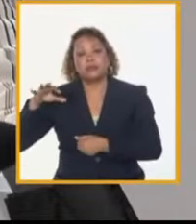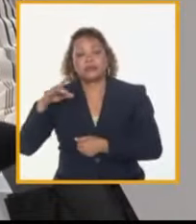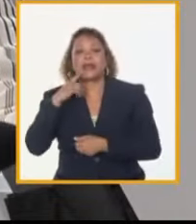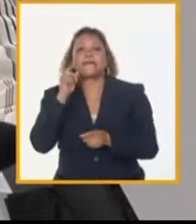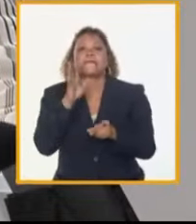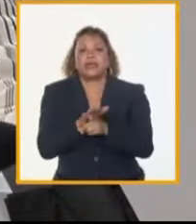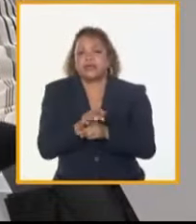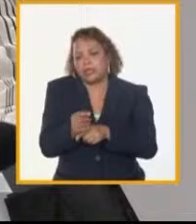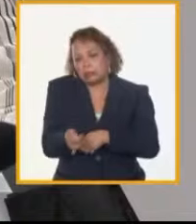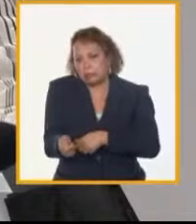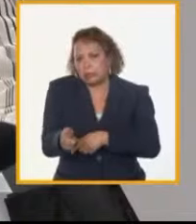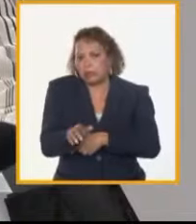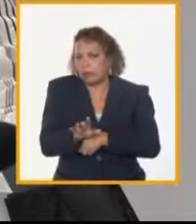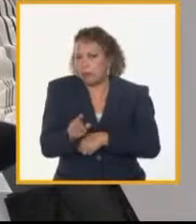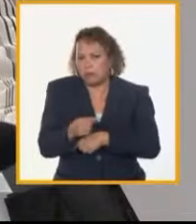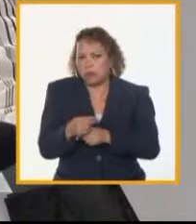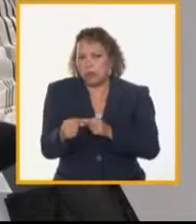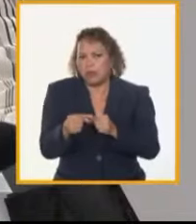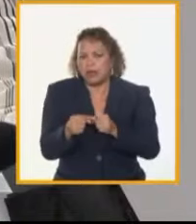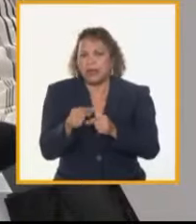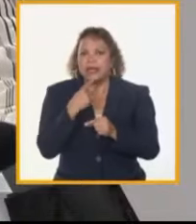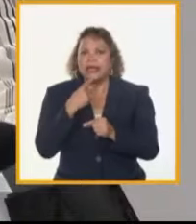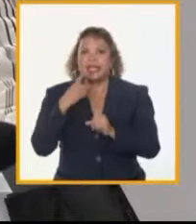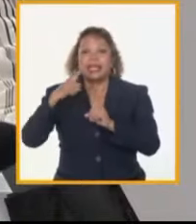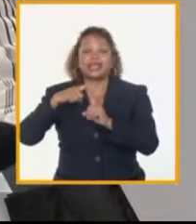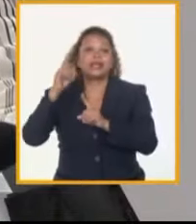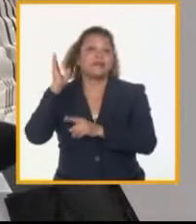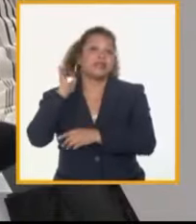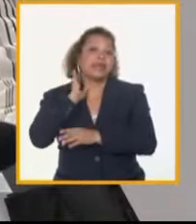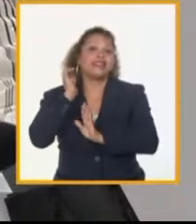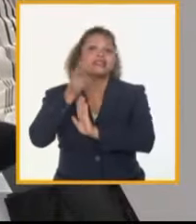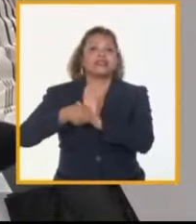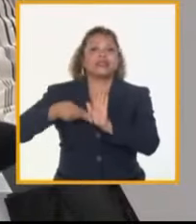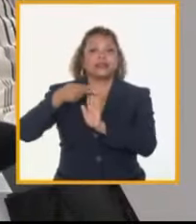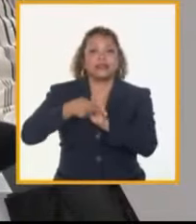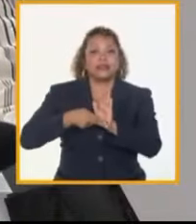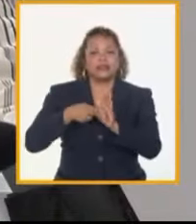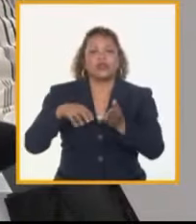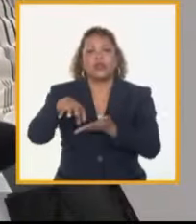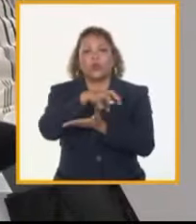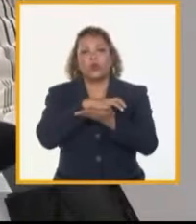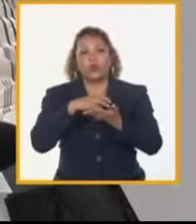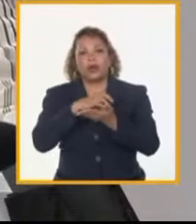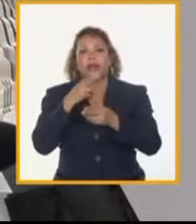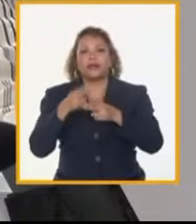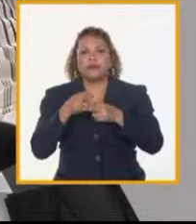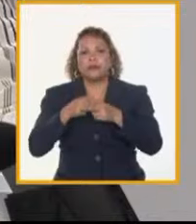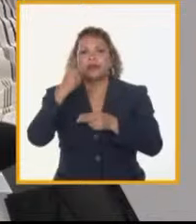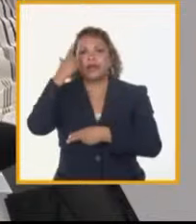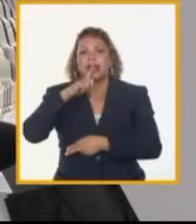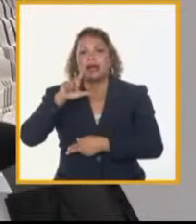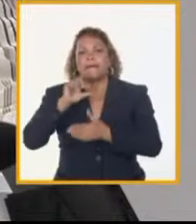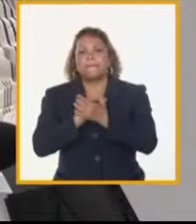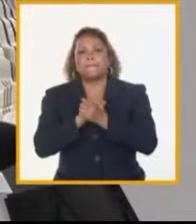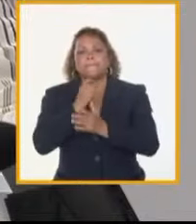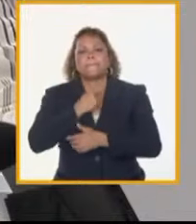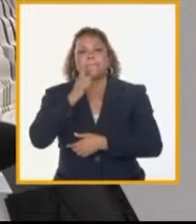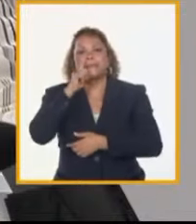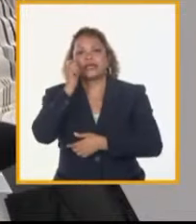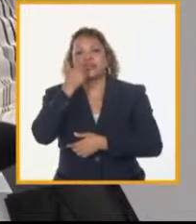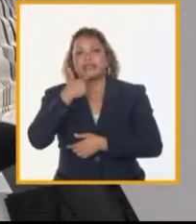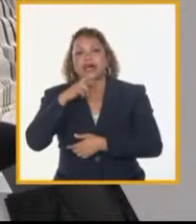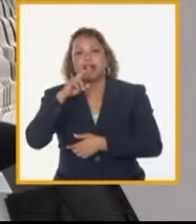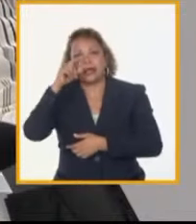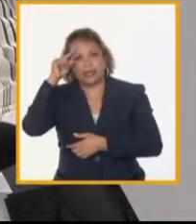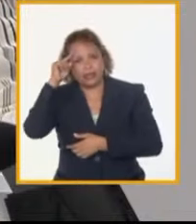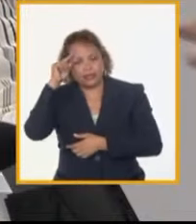breve en la terminal ferroviaria de Almendares. Es un acceso, vamos a decir, está en el vínculo directo